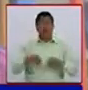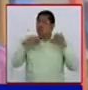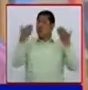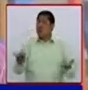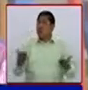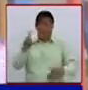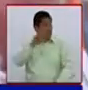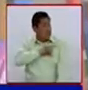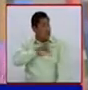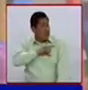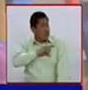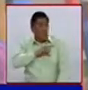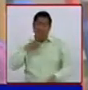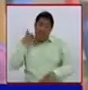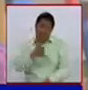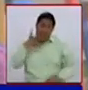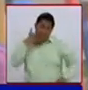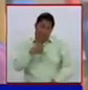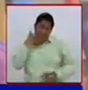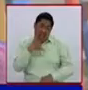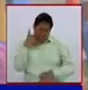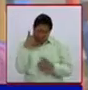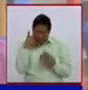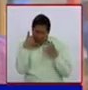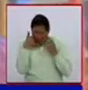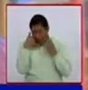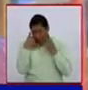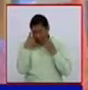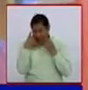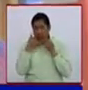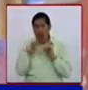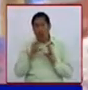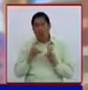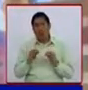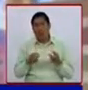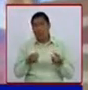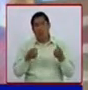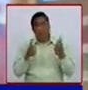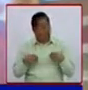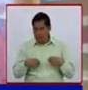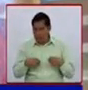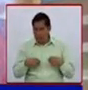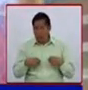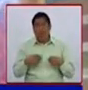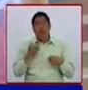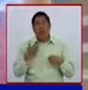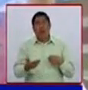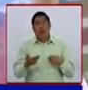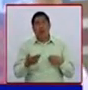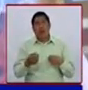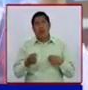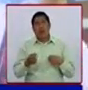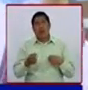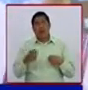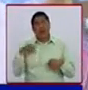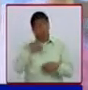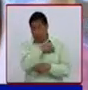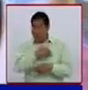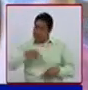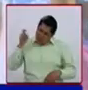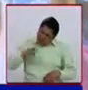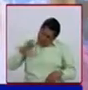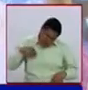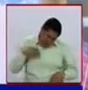vemos policías, a pesar de que se les llama cuando pasa cualquier cosa, ni aún así vienen. Entonces ahí